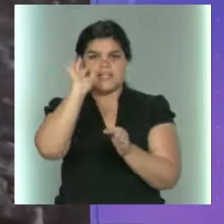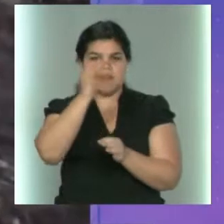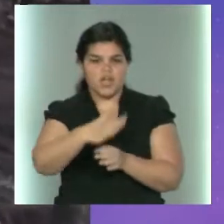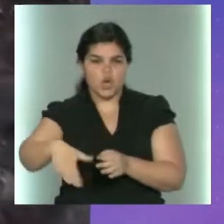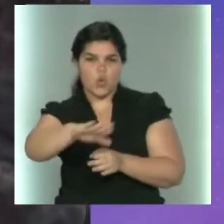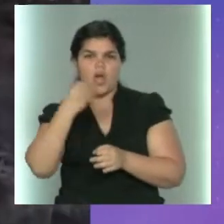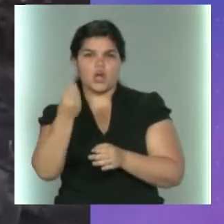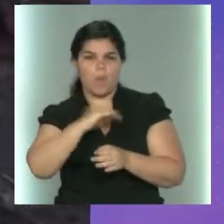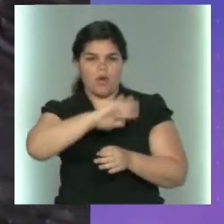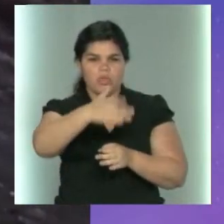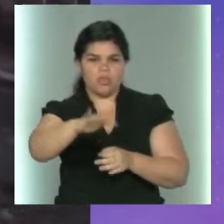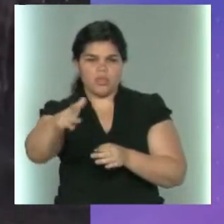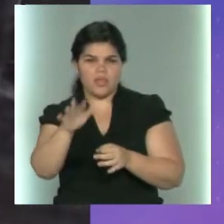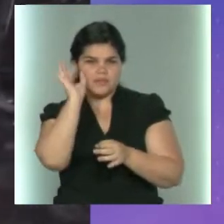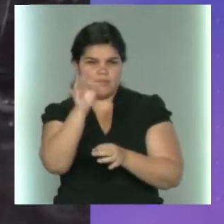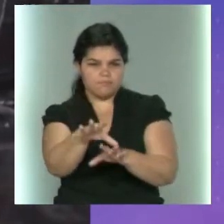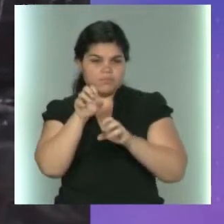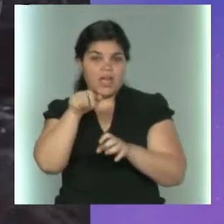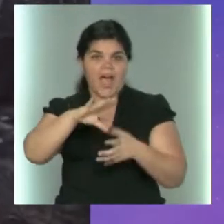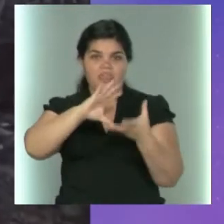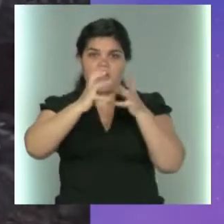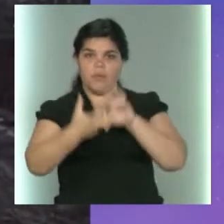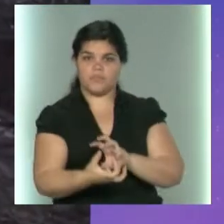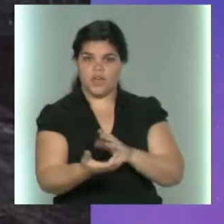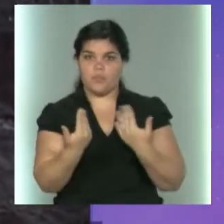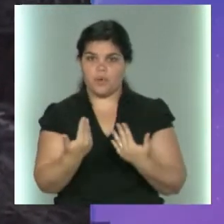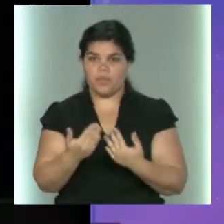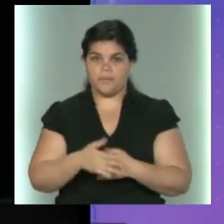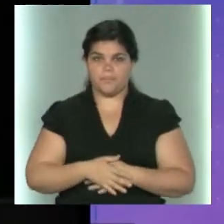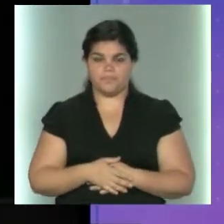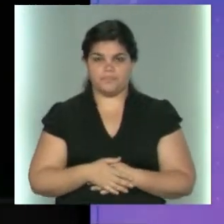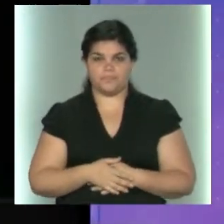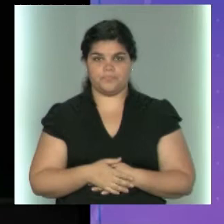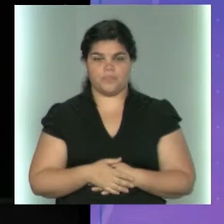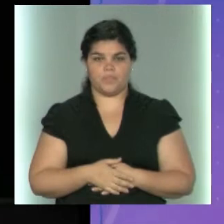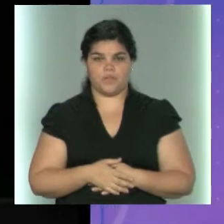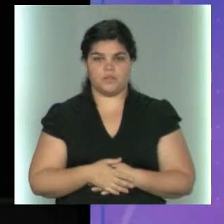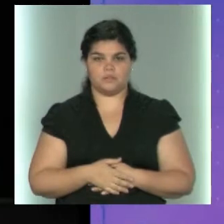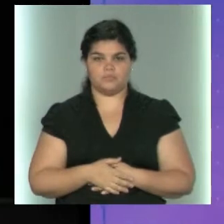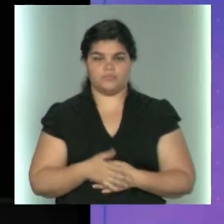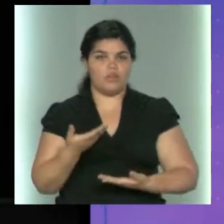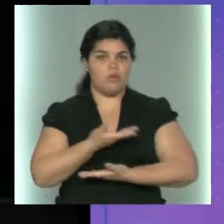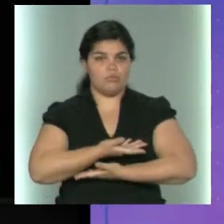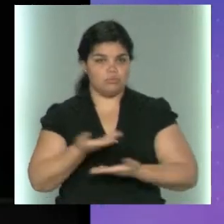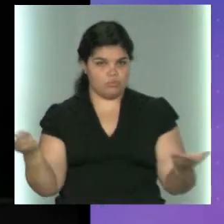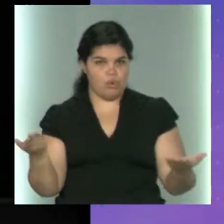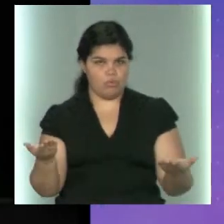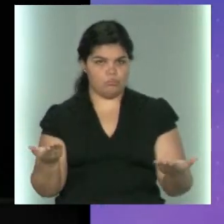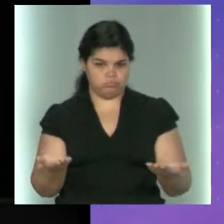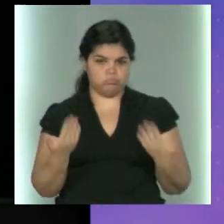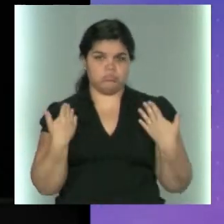del terreno en el que se encuentra y adaptarse de la forma más eficaz a él. Todos tenemos la